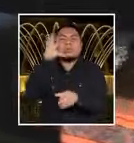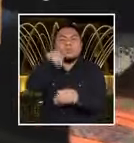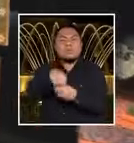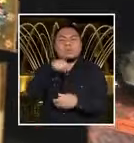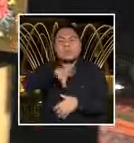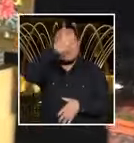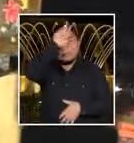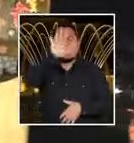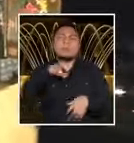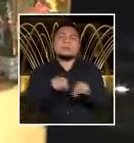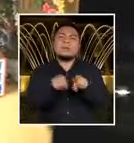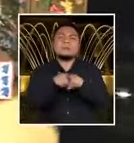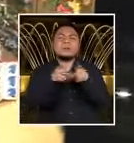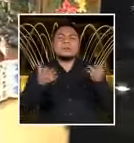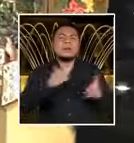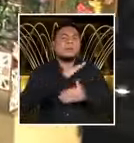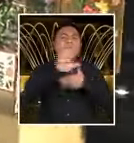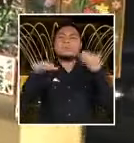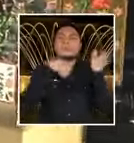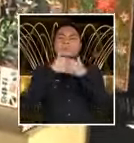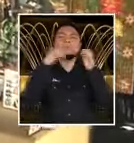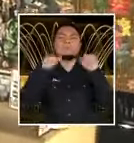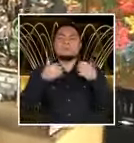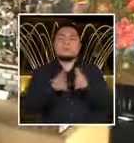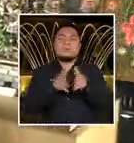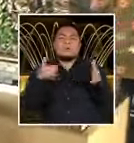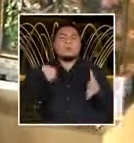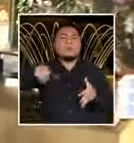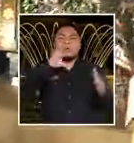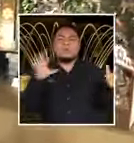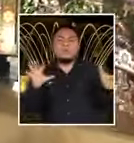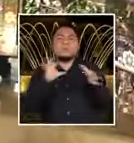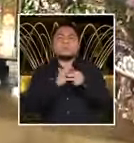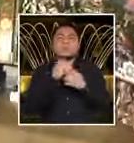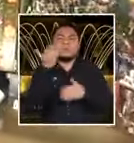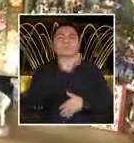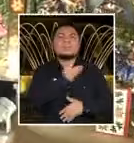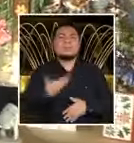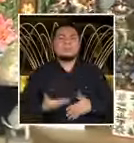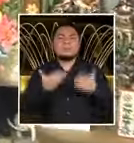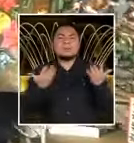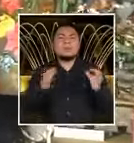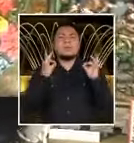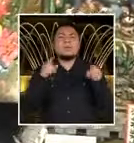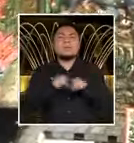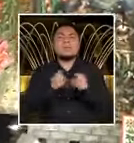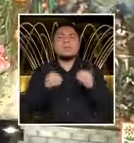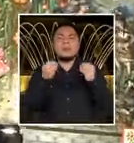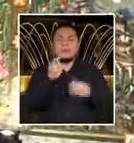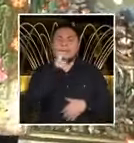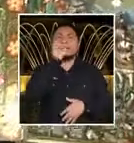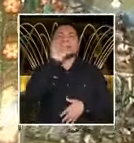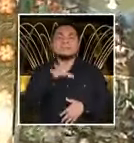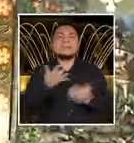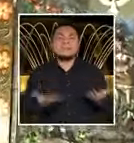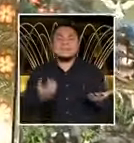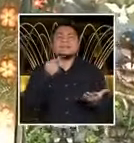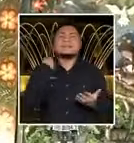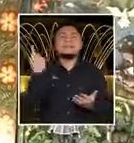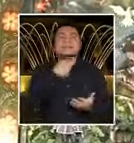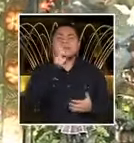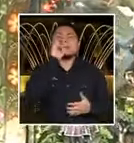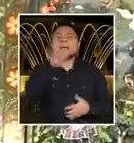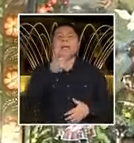tiene el país también. Todos estamos unidos, presidente, justamente para decirle a